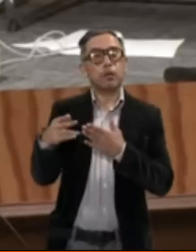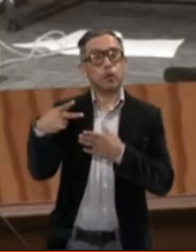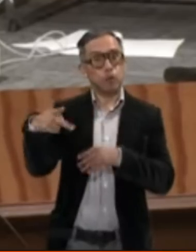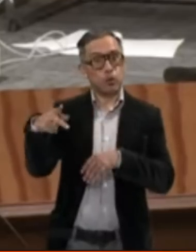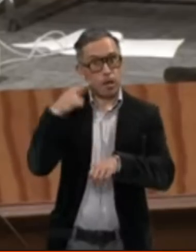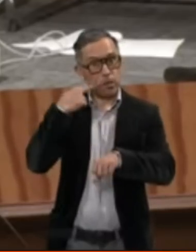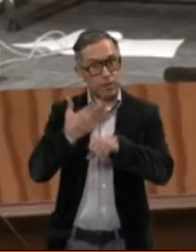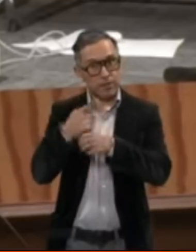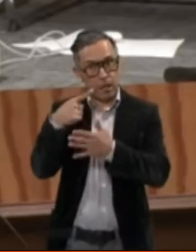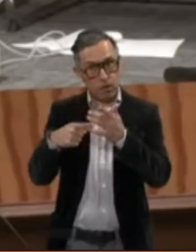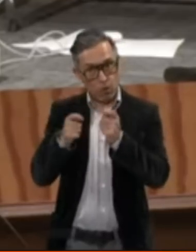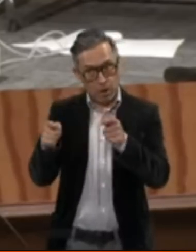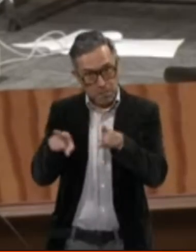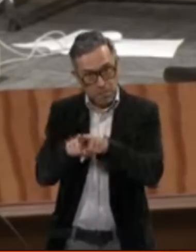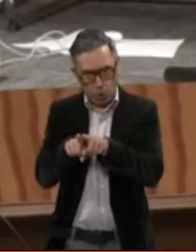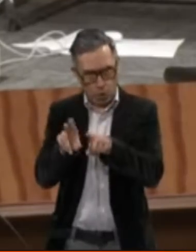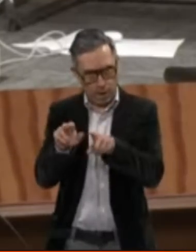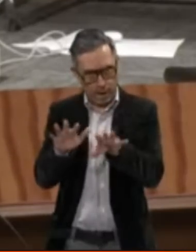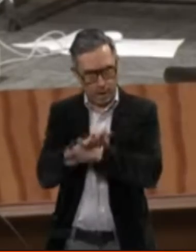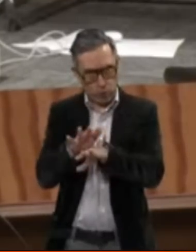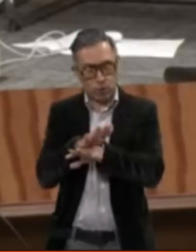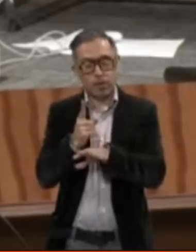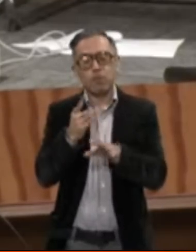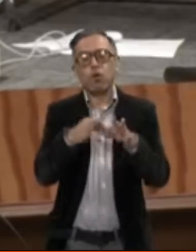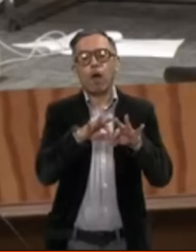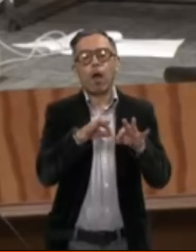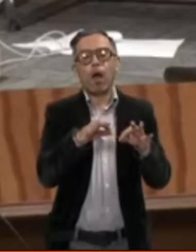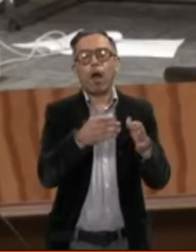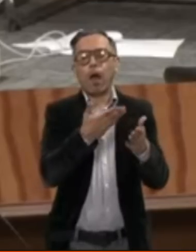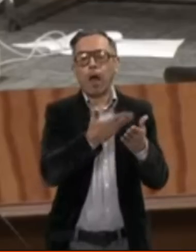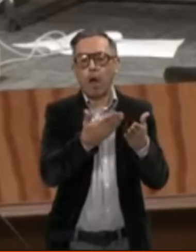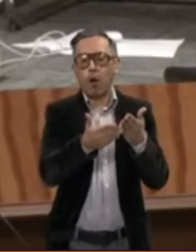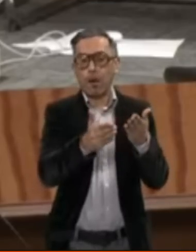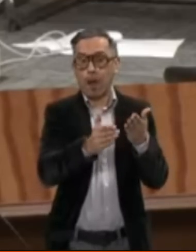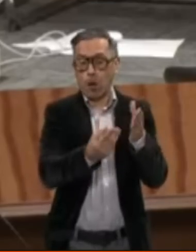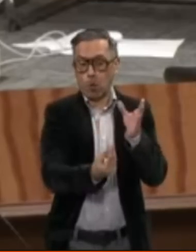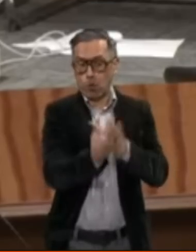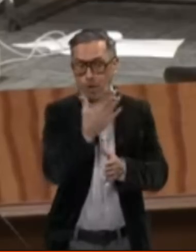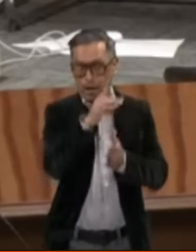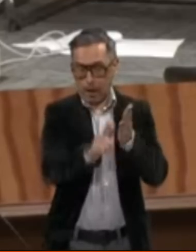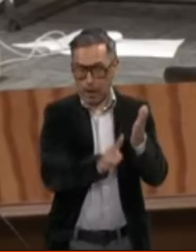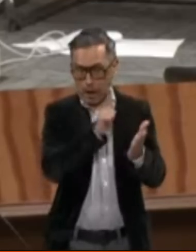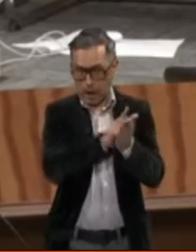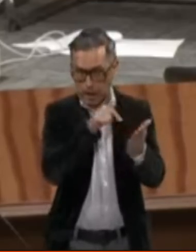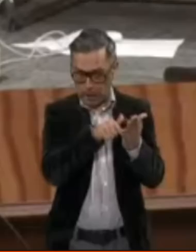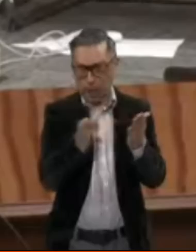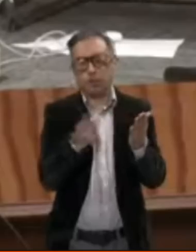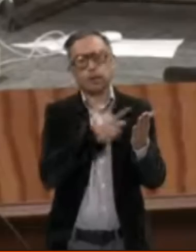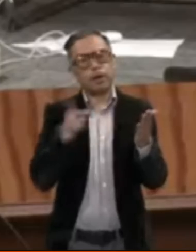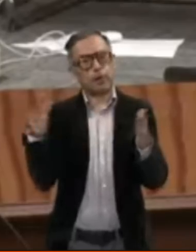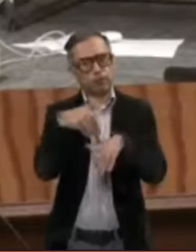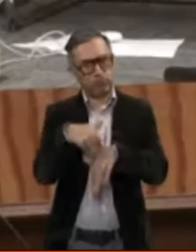atribuciones, ya que para ello debe apegarse al marco legal vigente. Y el marco legal vigente